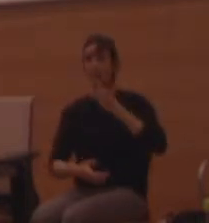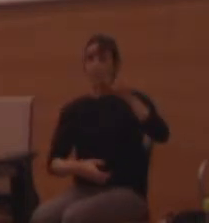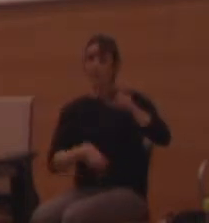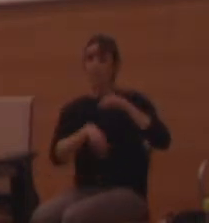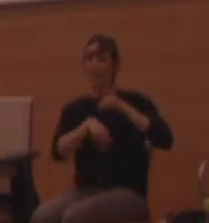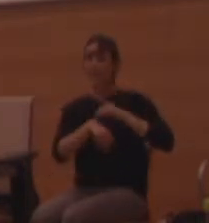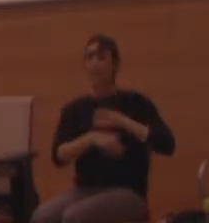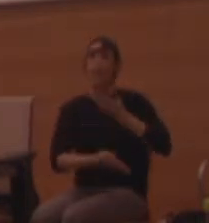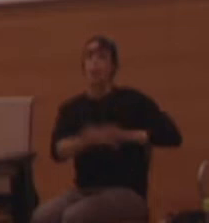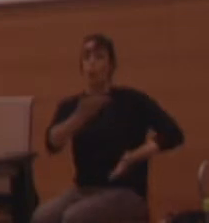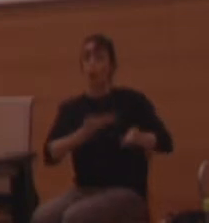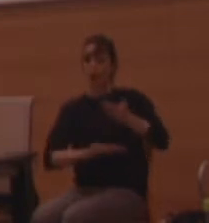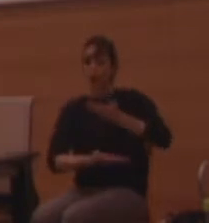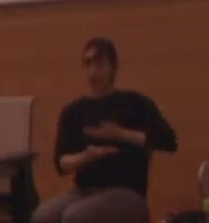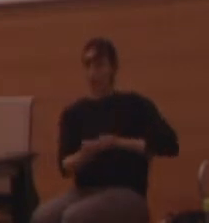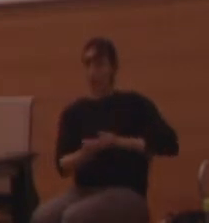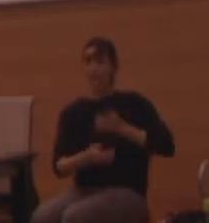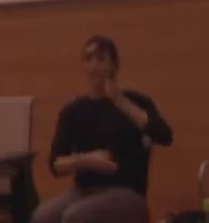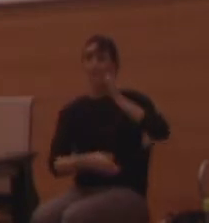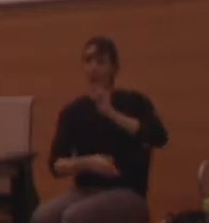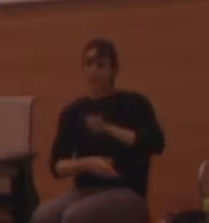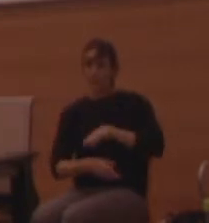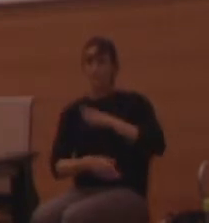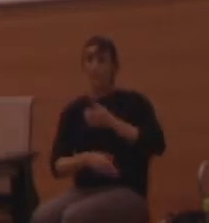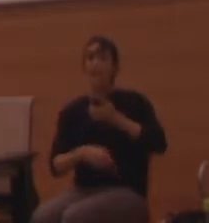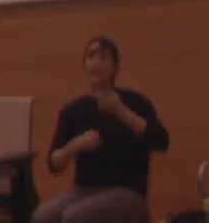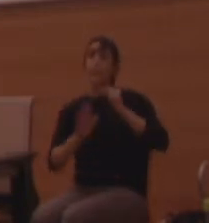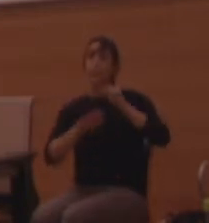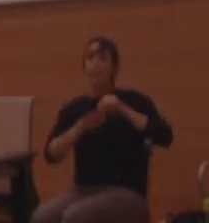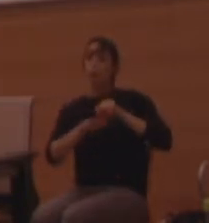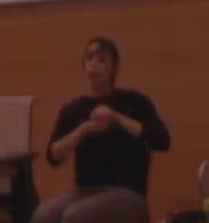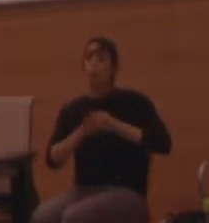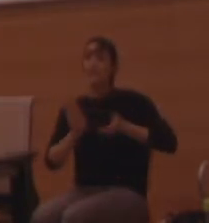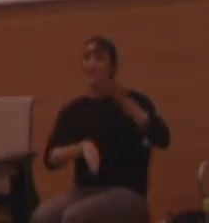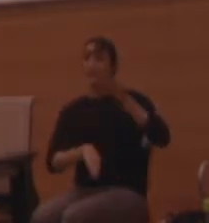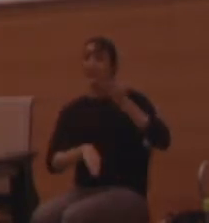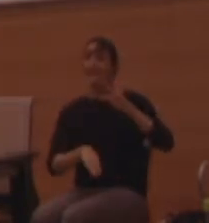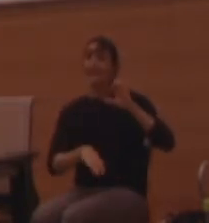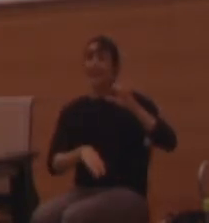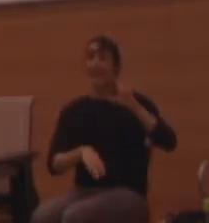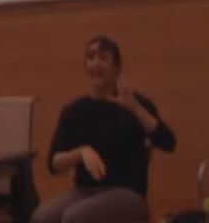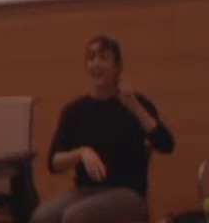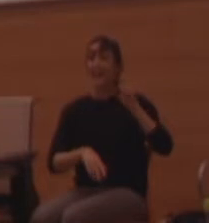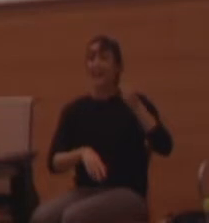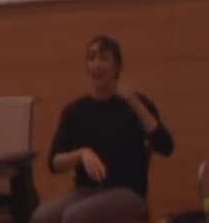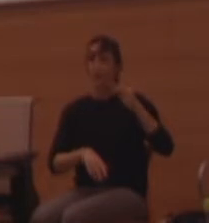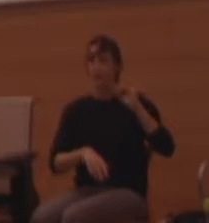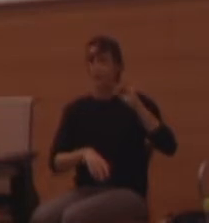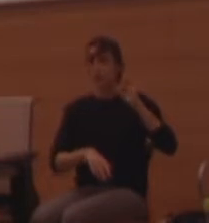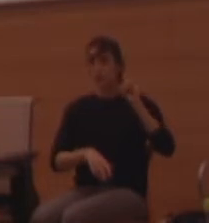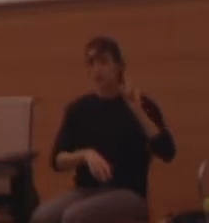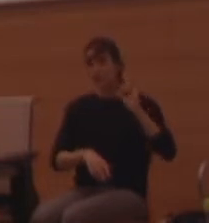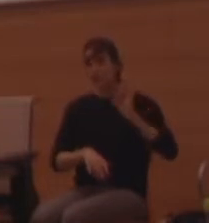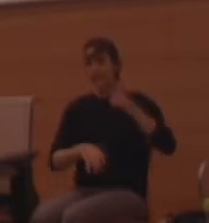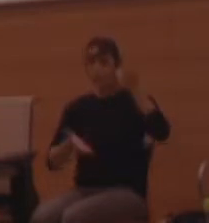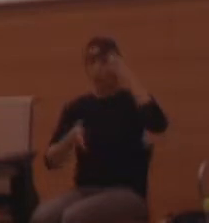colaboradores, vamos a evitar los puntos con hiperkeratosis y, lógicamente, como vamos a preguntar al